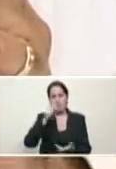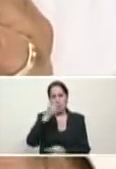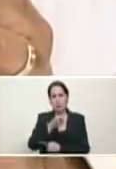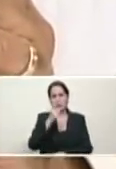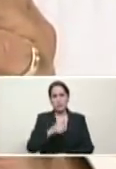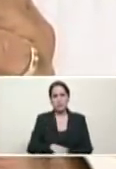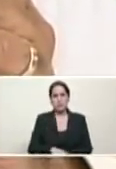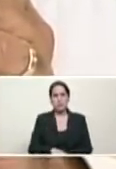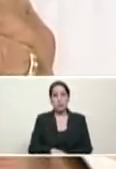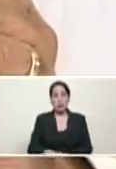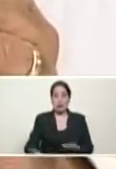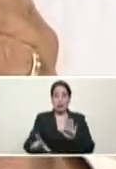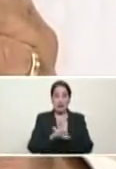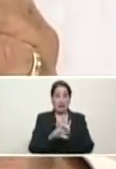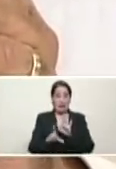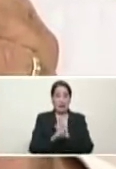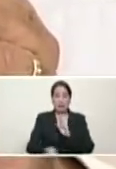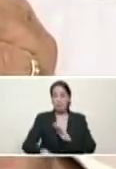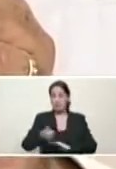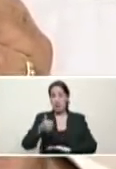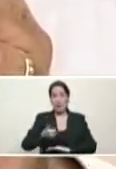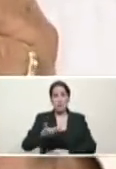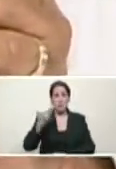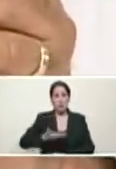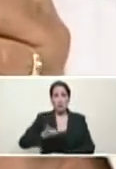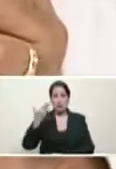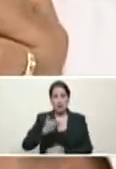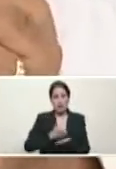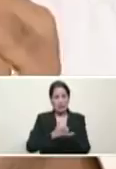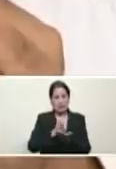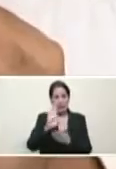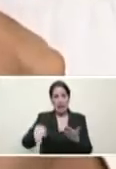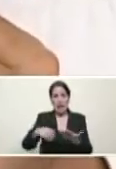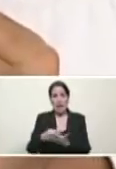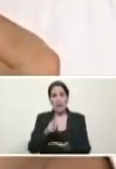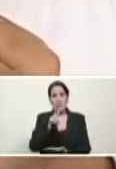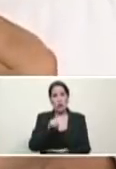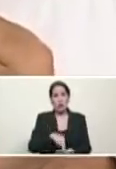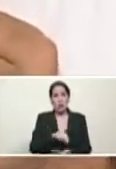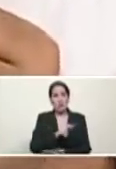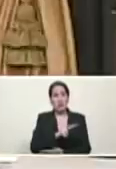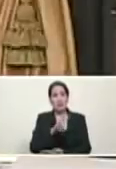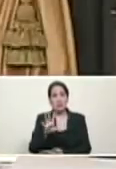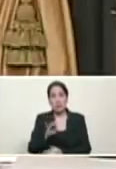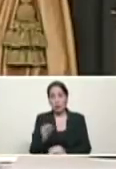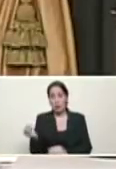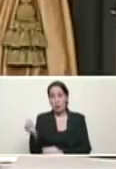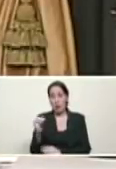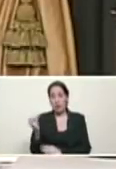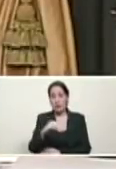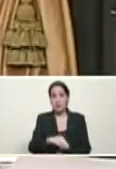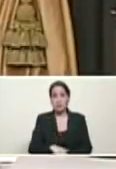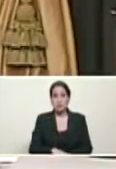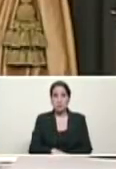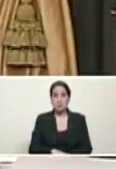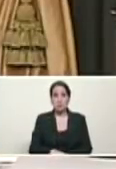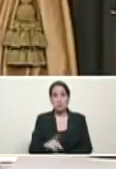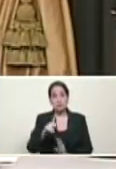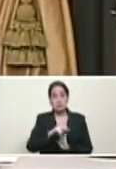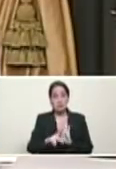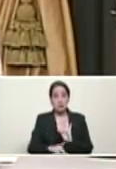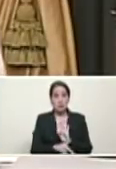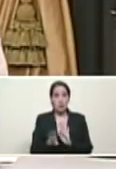ley fundamental que rige el desarrollo hasta el 2025 y más. Aquí tenemos nuestro plan de la